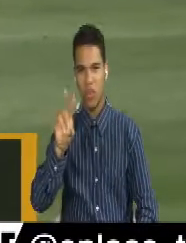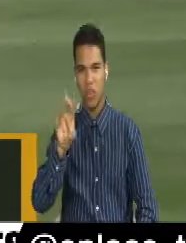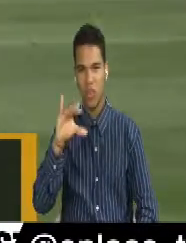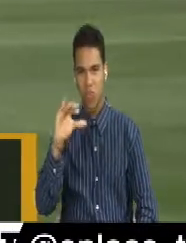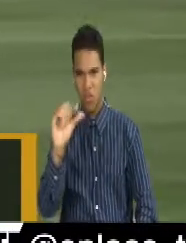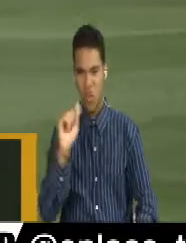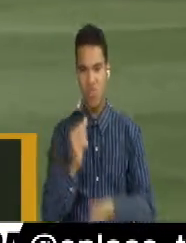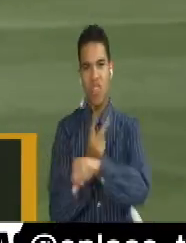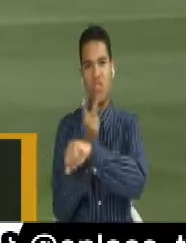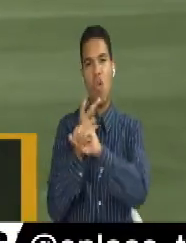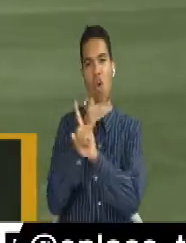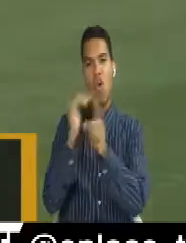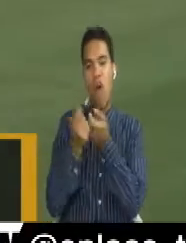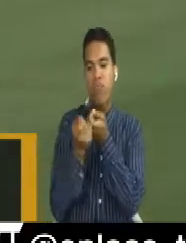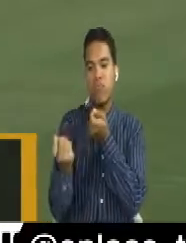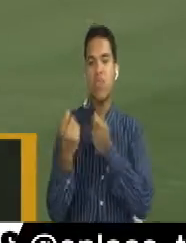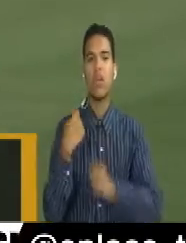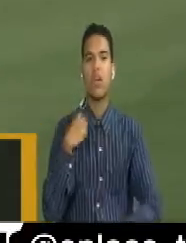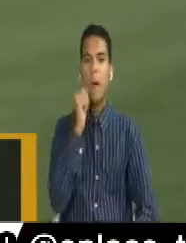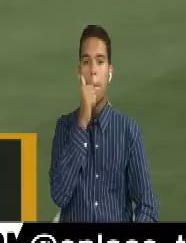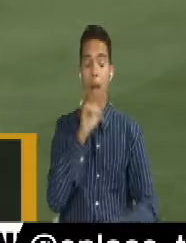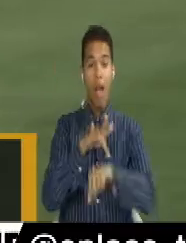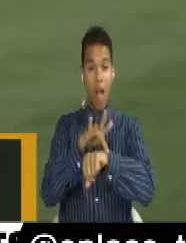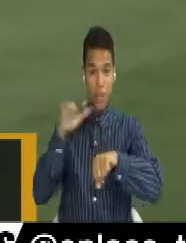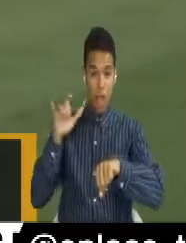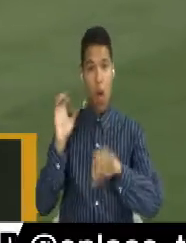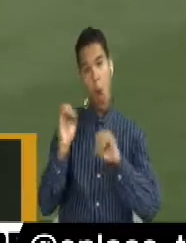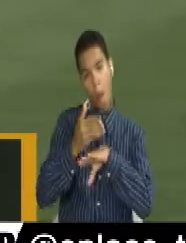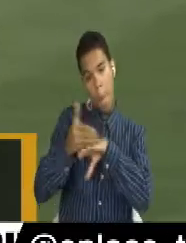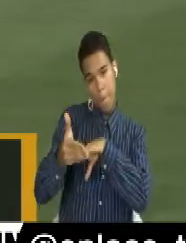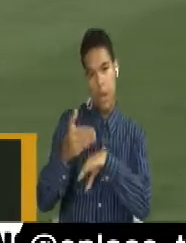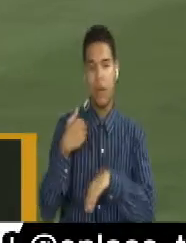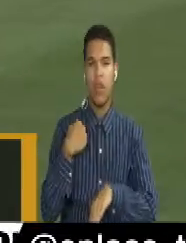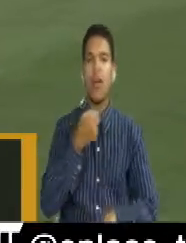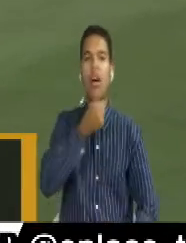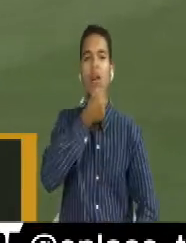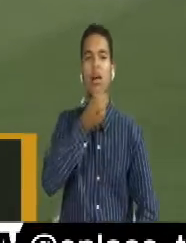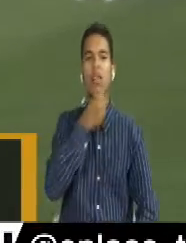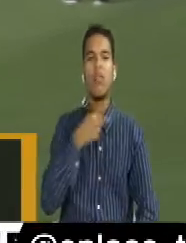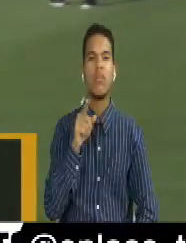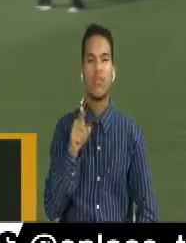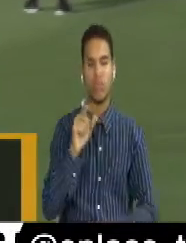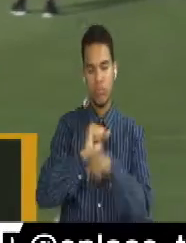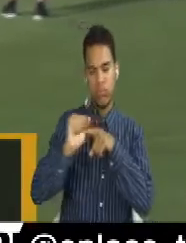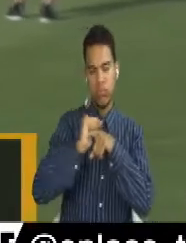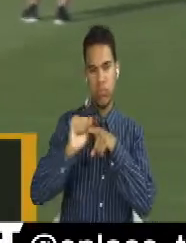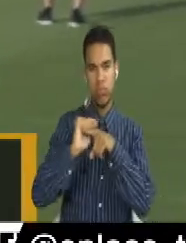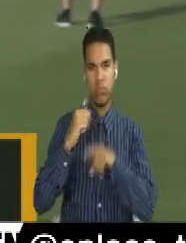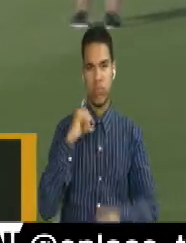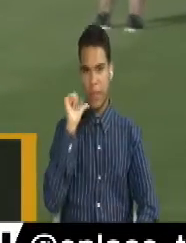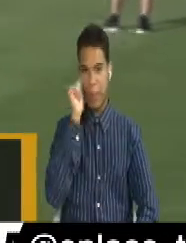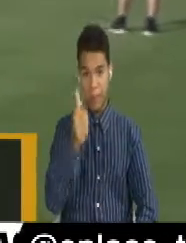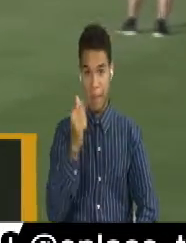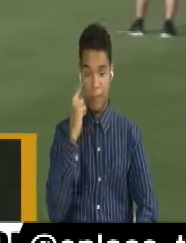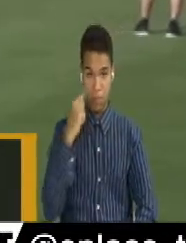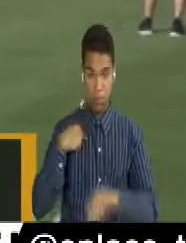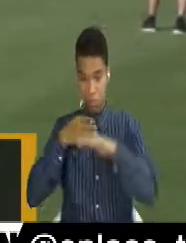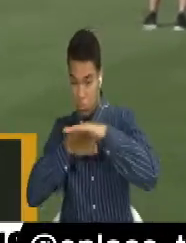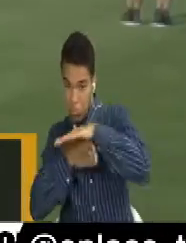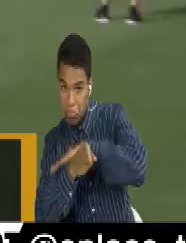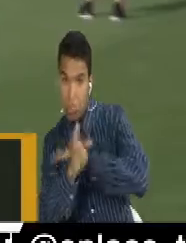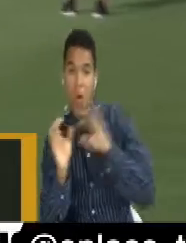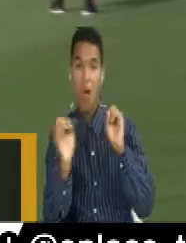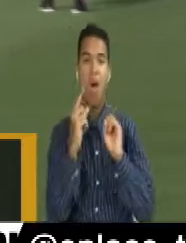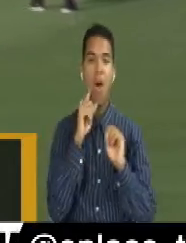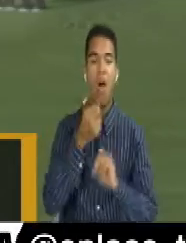esperamos mañana conocer temprano noticias o más luego noticias en cuanto a la jornada de preparación y si tendremos acceso o no, o a